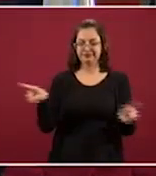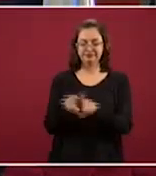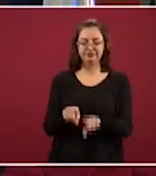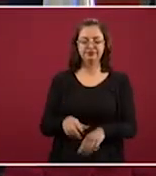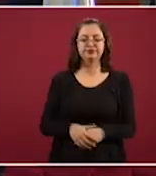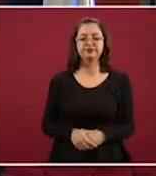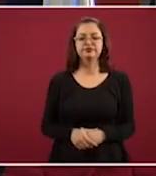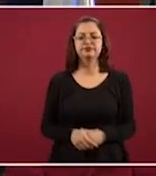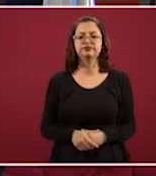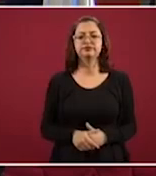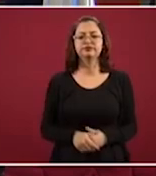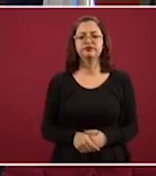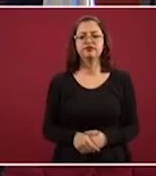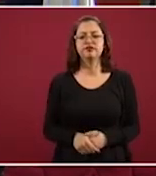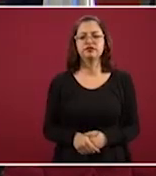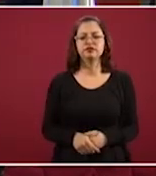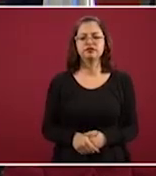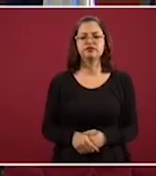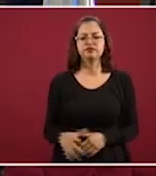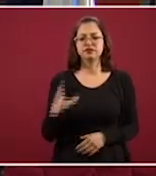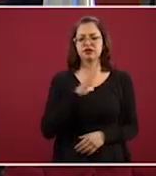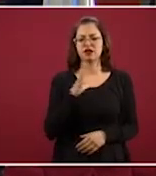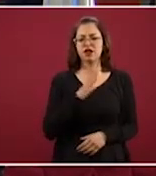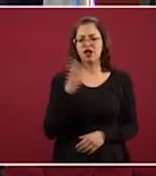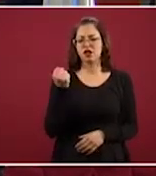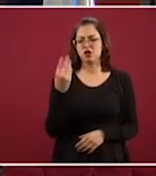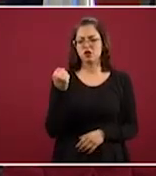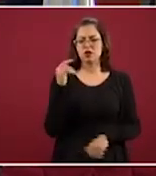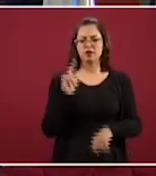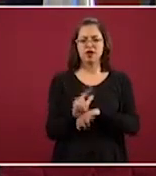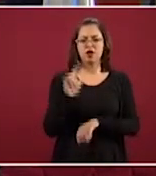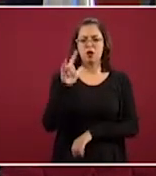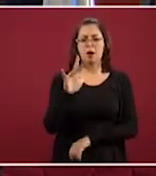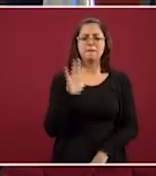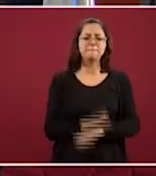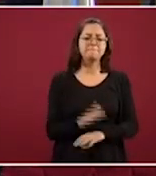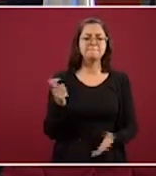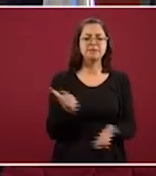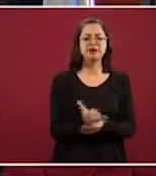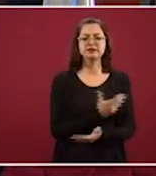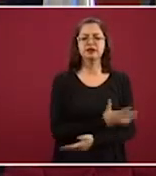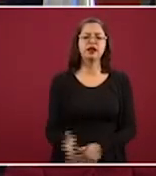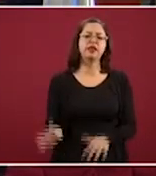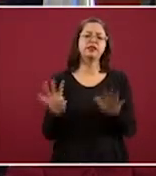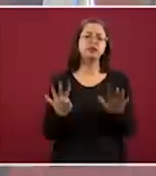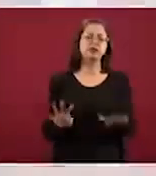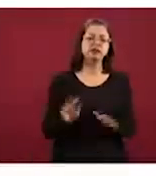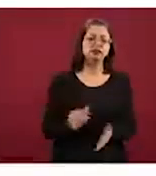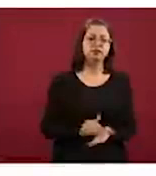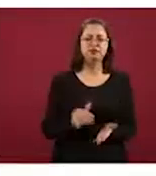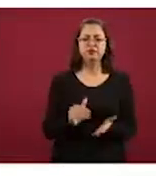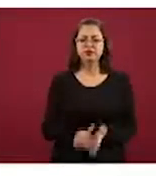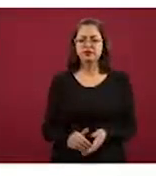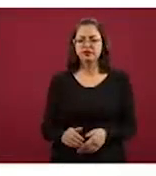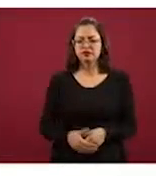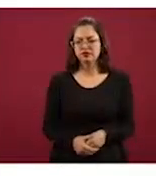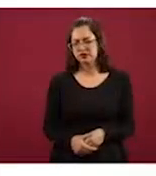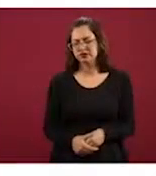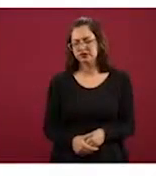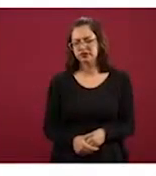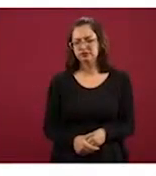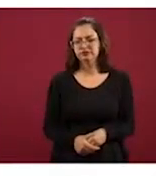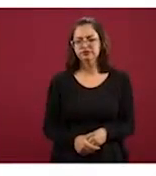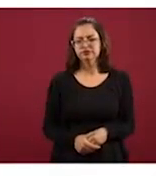Bueno, tenemos nueve aeronaves, la más cara son alrededor de 19 millones. Tenemos esta que es